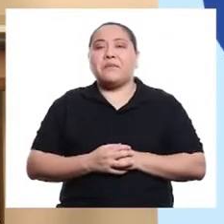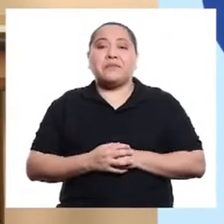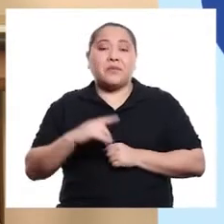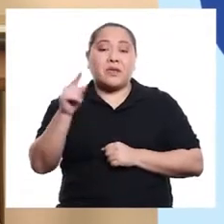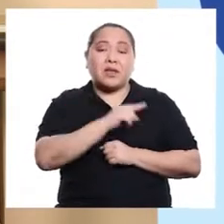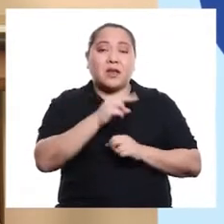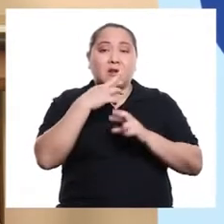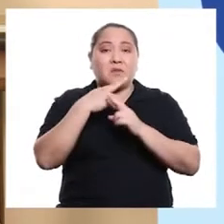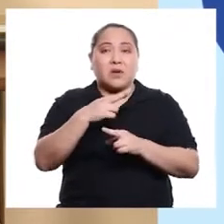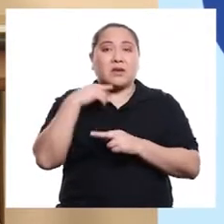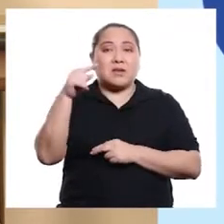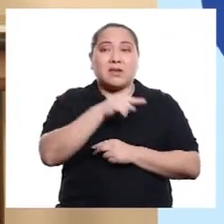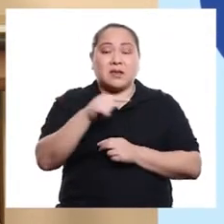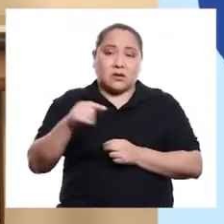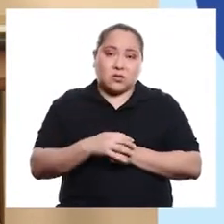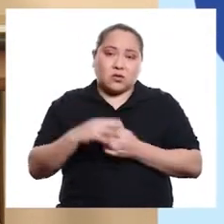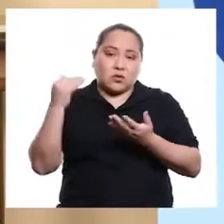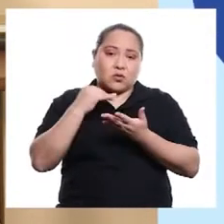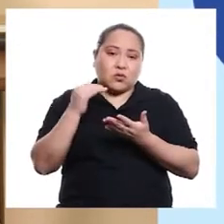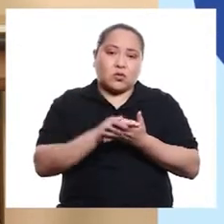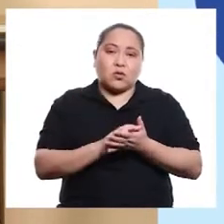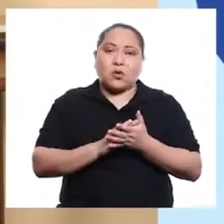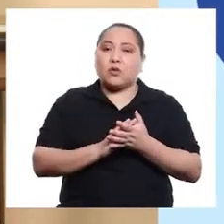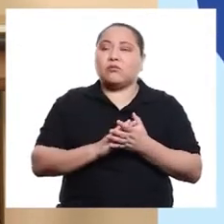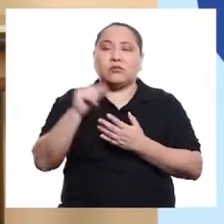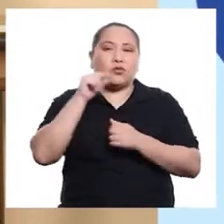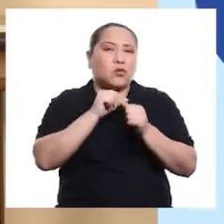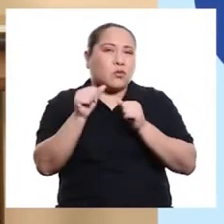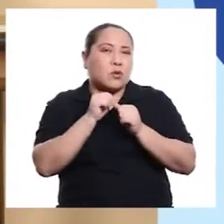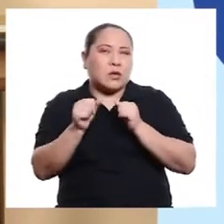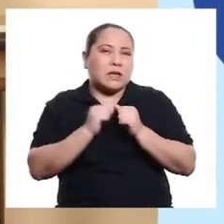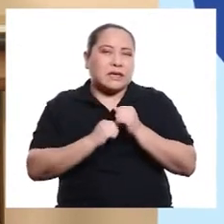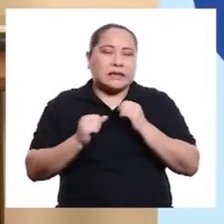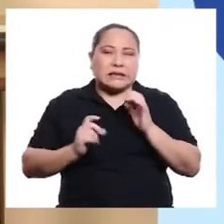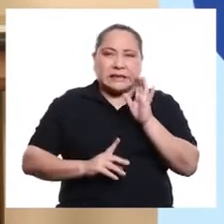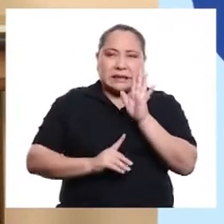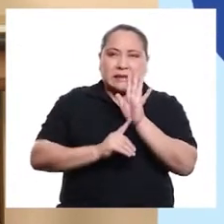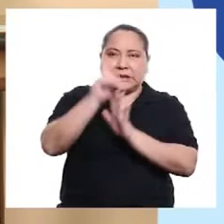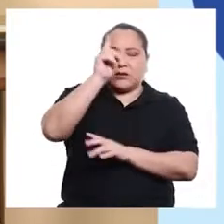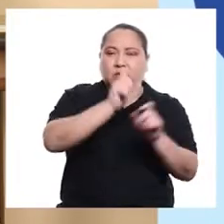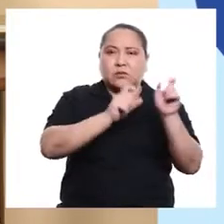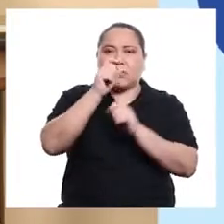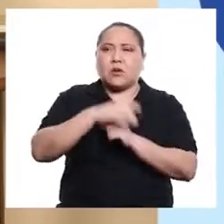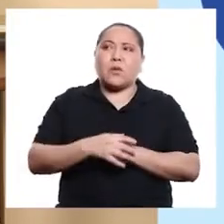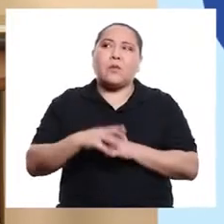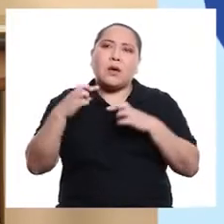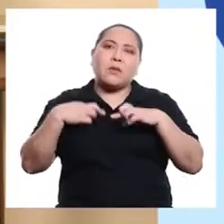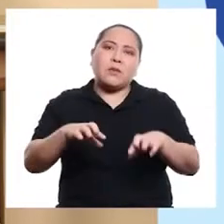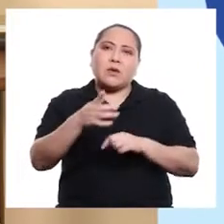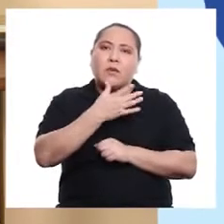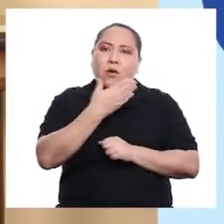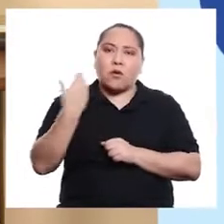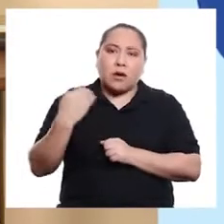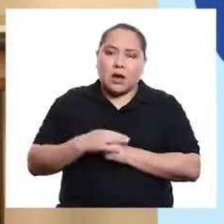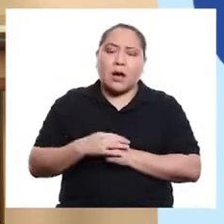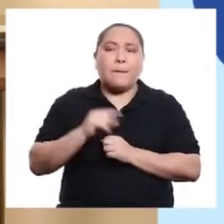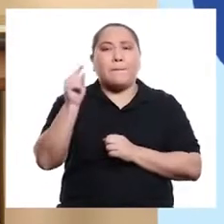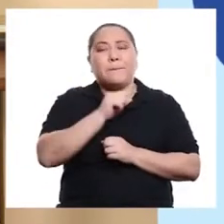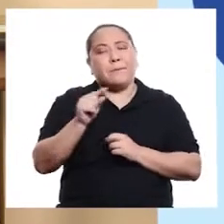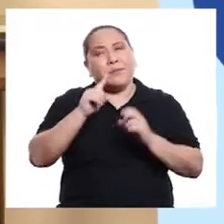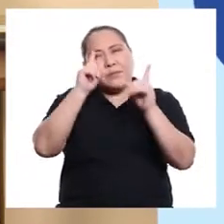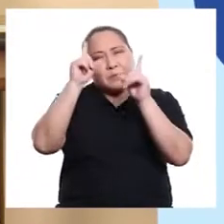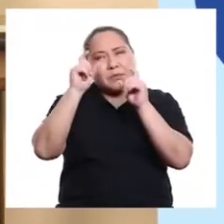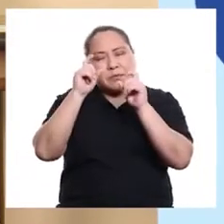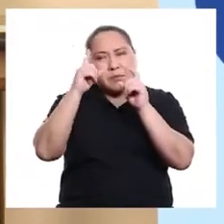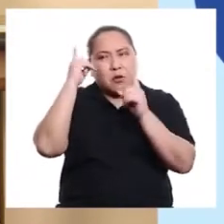de estos estudios sobre el índice de desarrollo humano permiten a los estados mejorar sus políticas y lograr niveles más